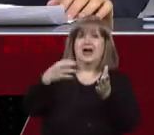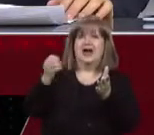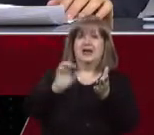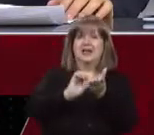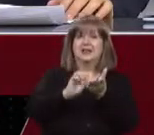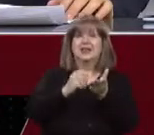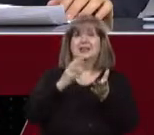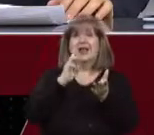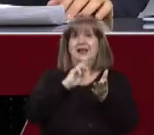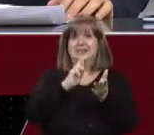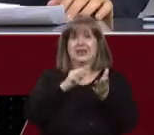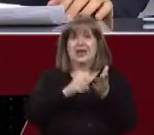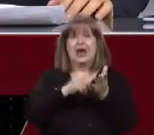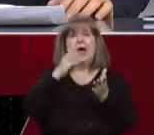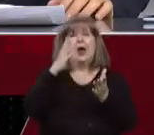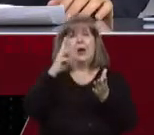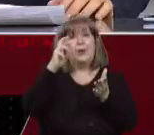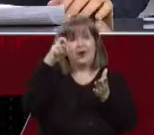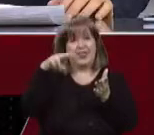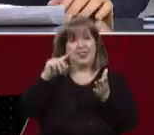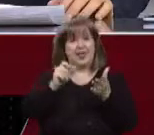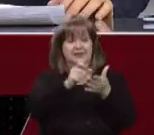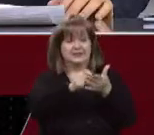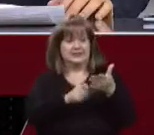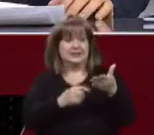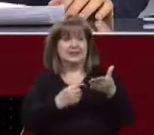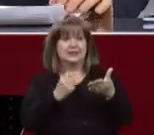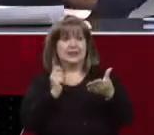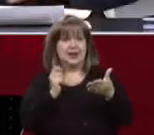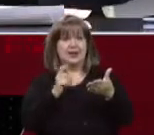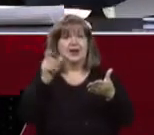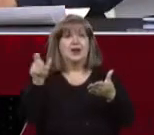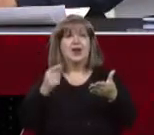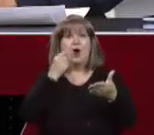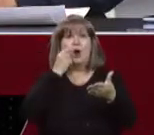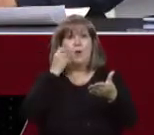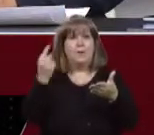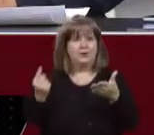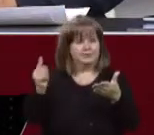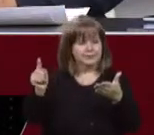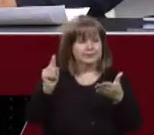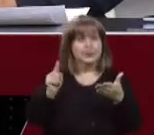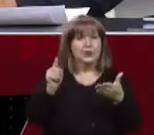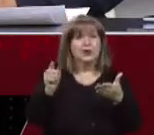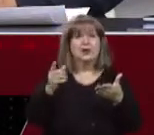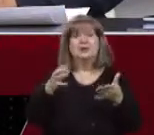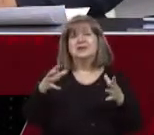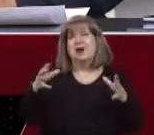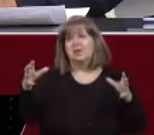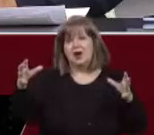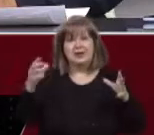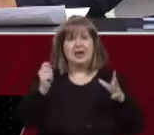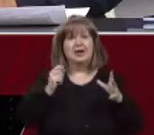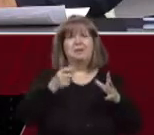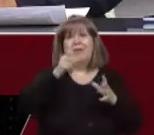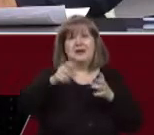lo que se intenta es establecer las líneas de conexión de los detenidos, de esta banda de los copitos,